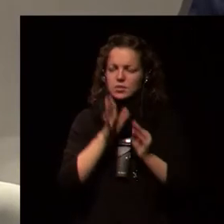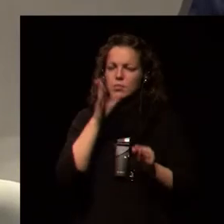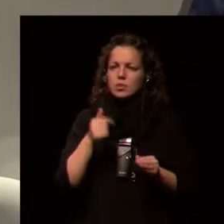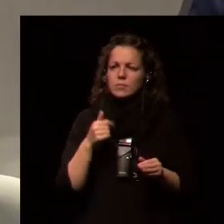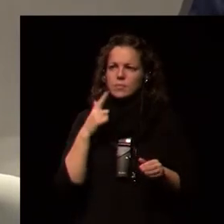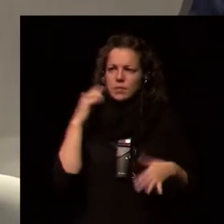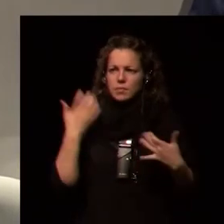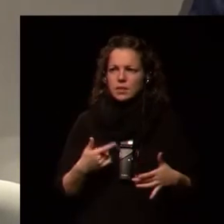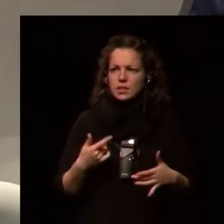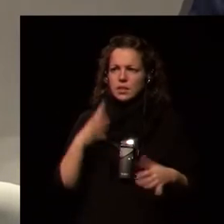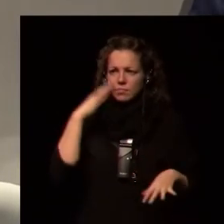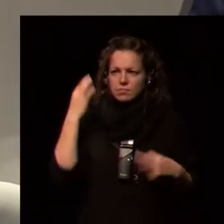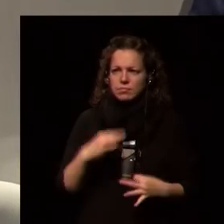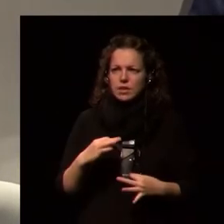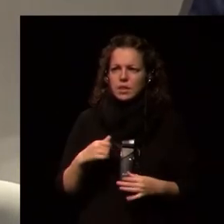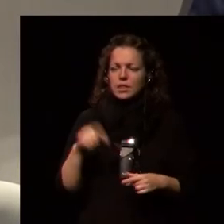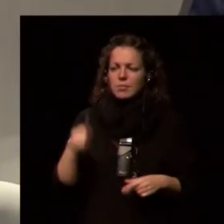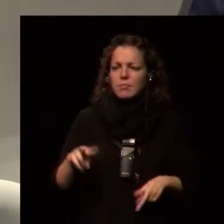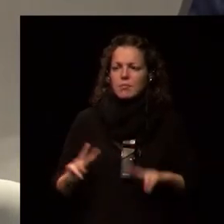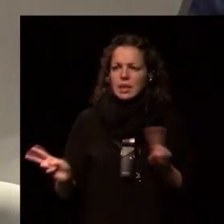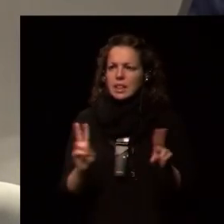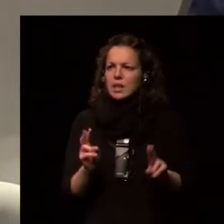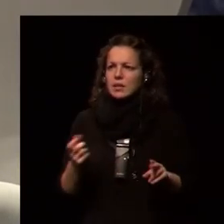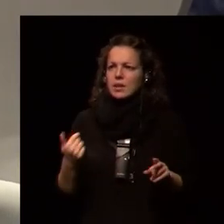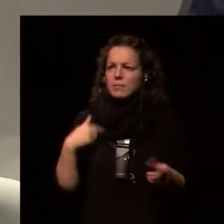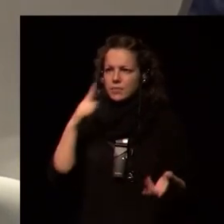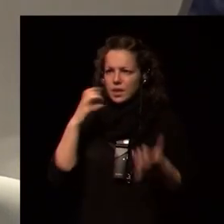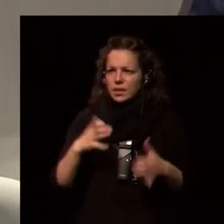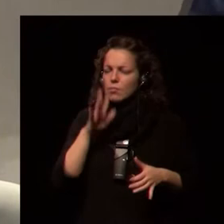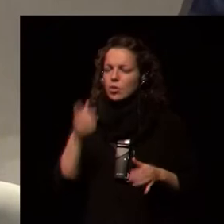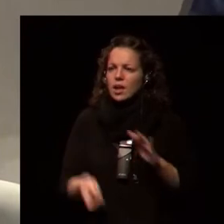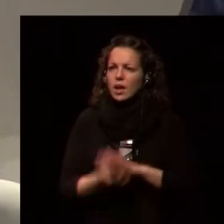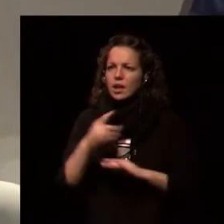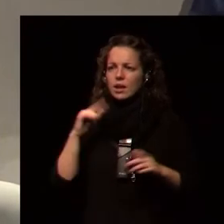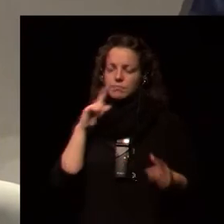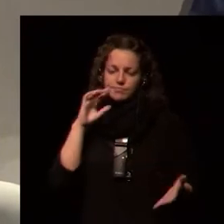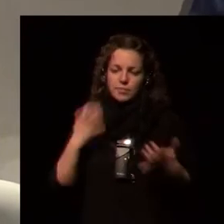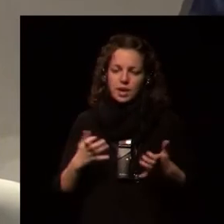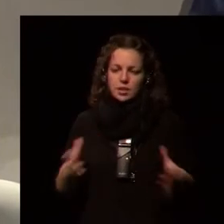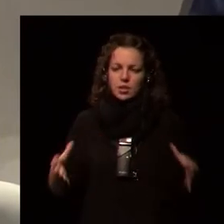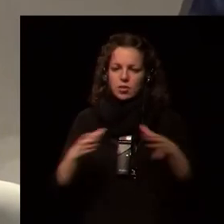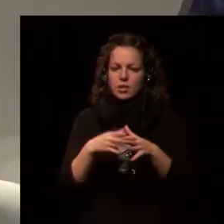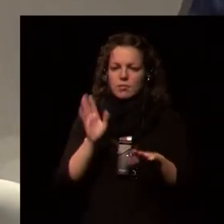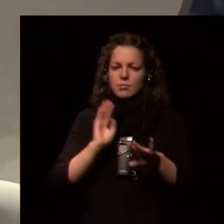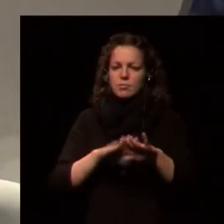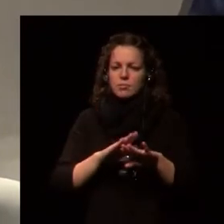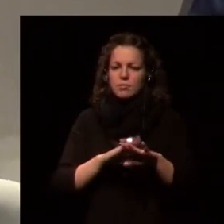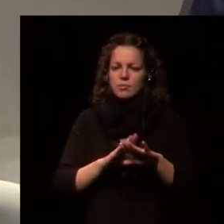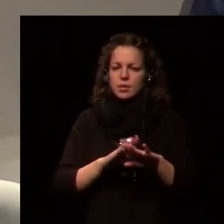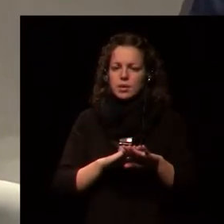real vital de, las de los artistas que estaban creando arte colectivamente para y